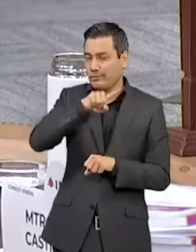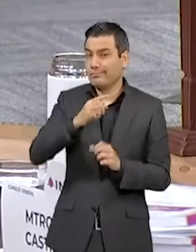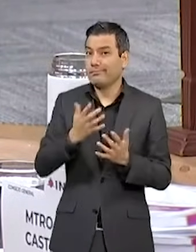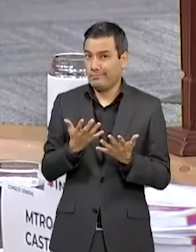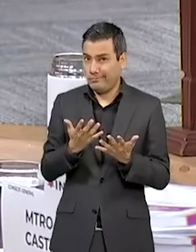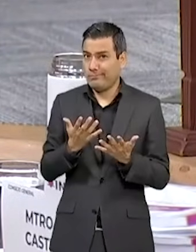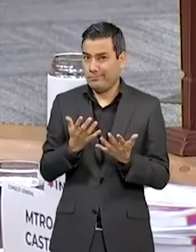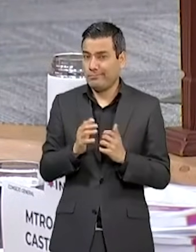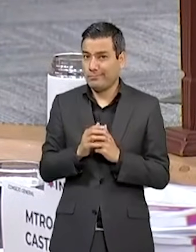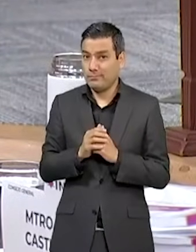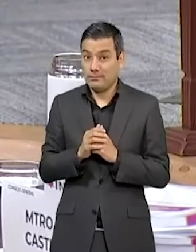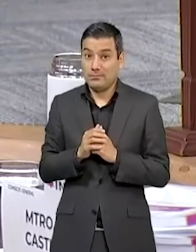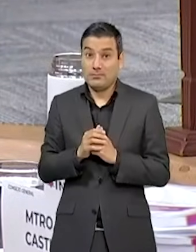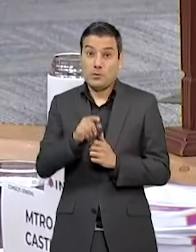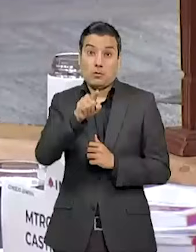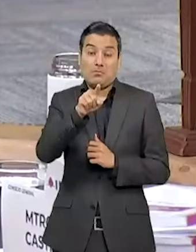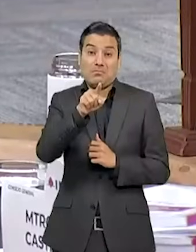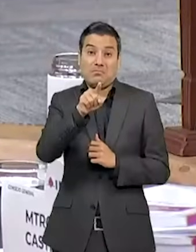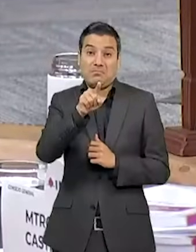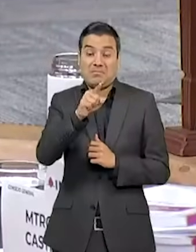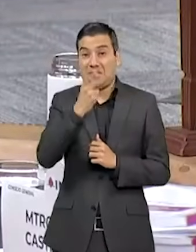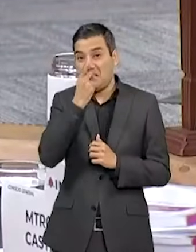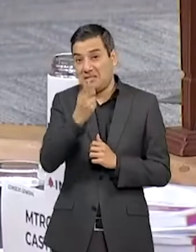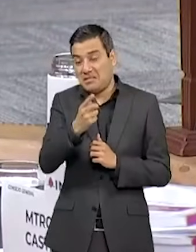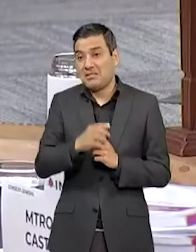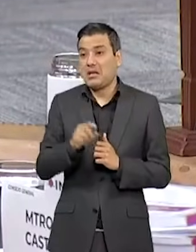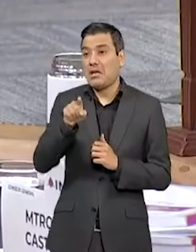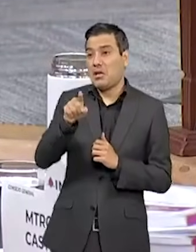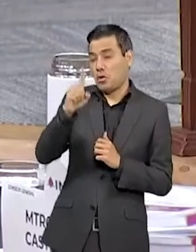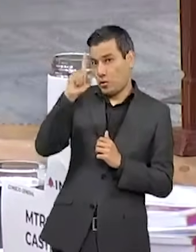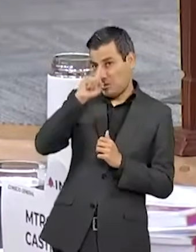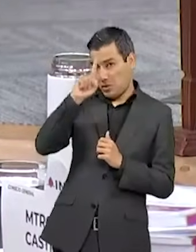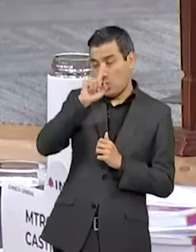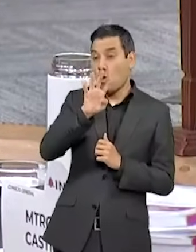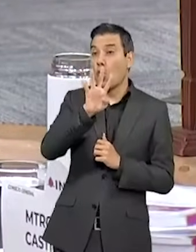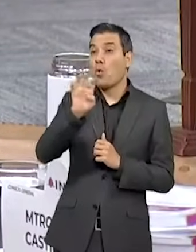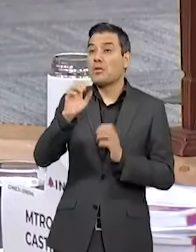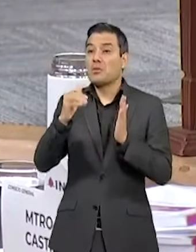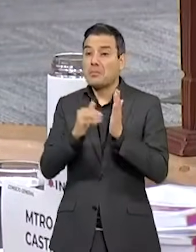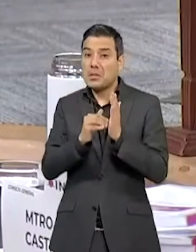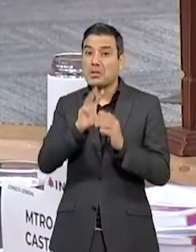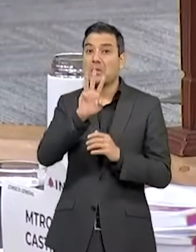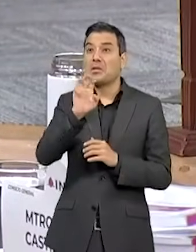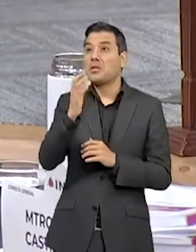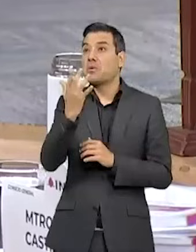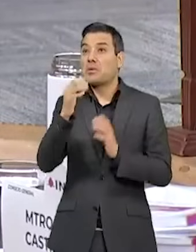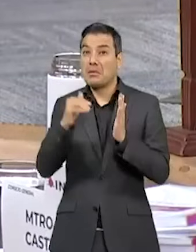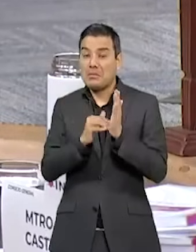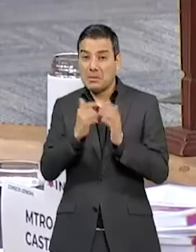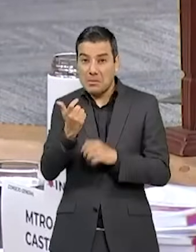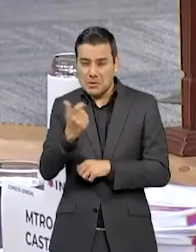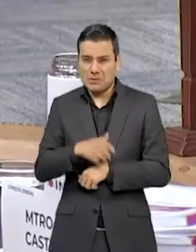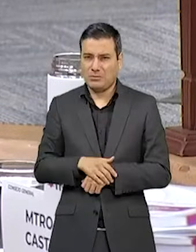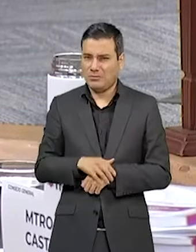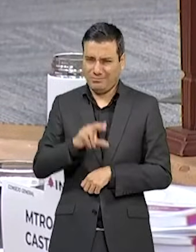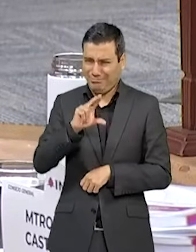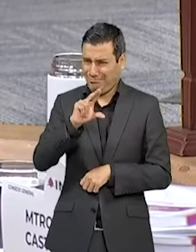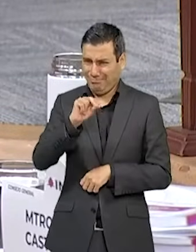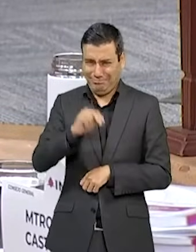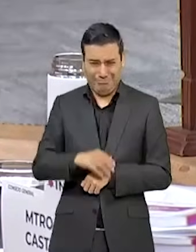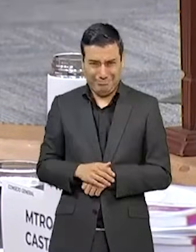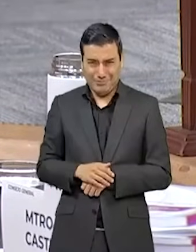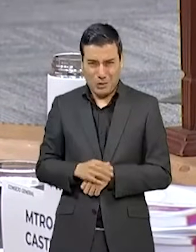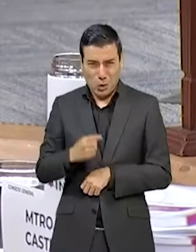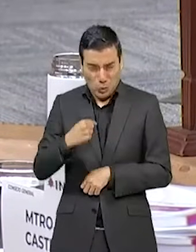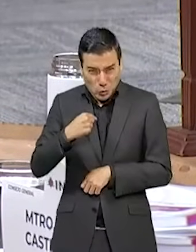se ha voceado de 400,000 pesos mensuales o de 350,000 pesos mensuales. Yo no recibo